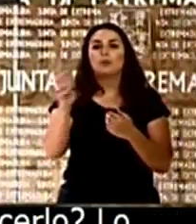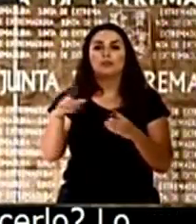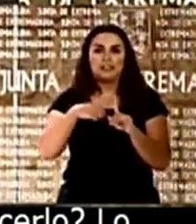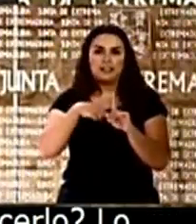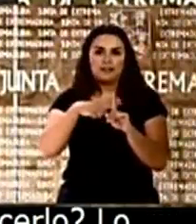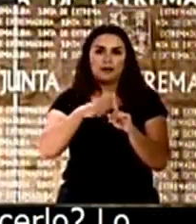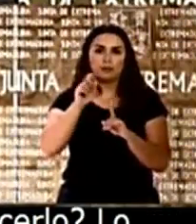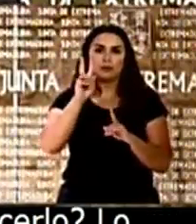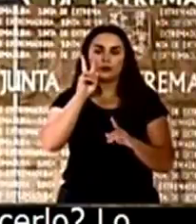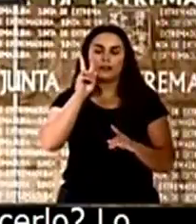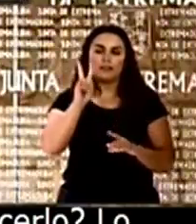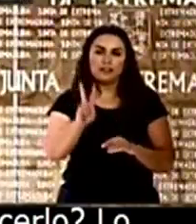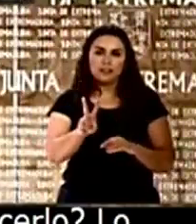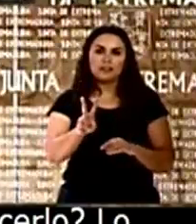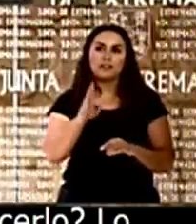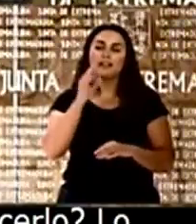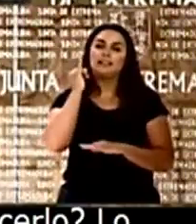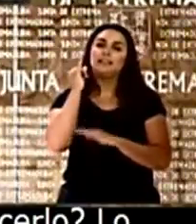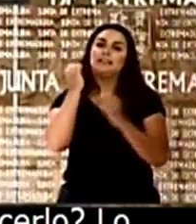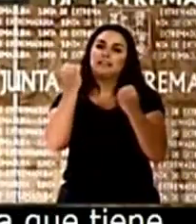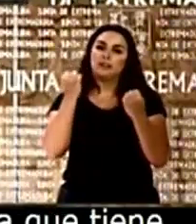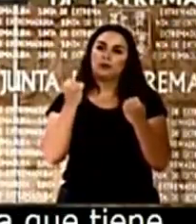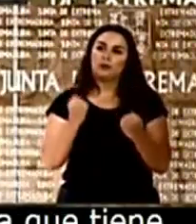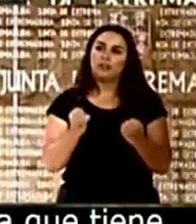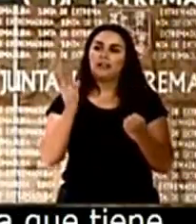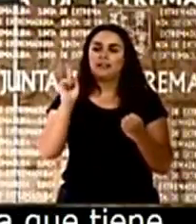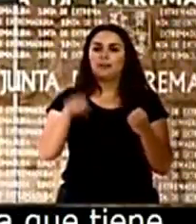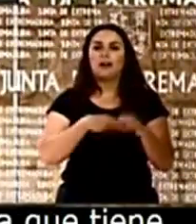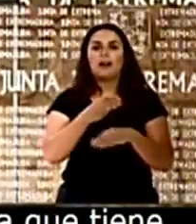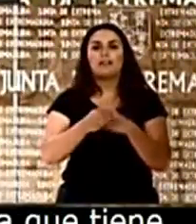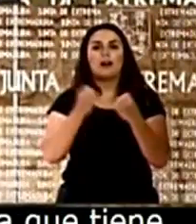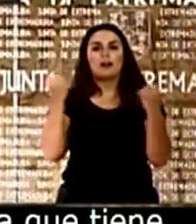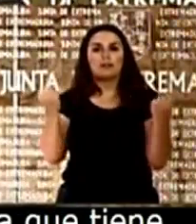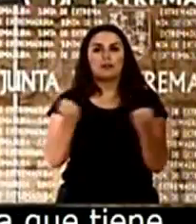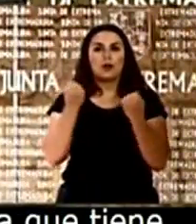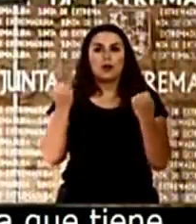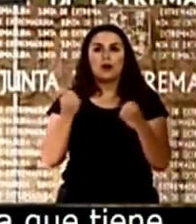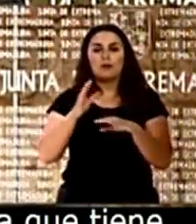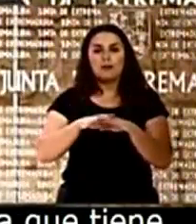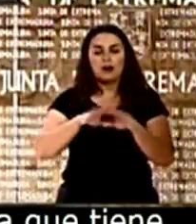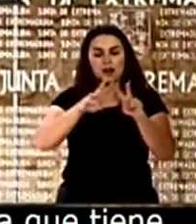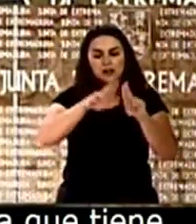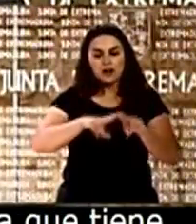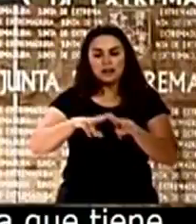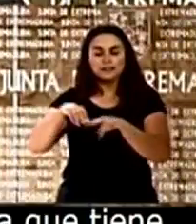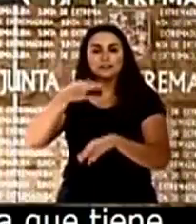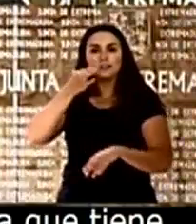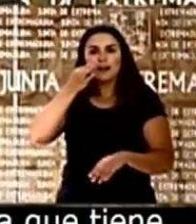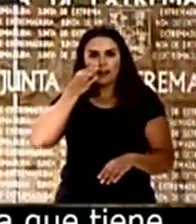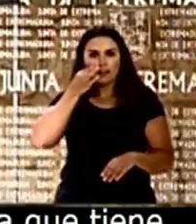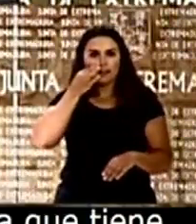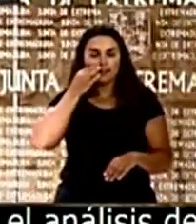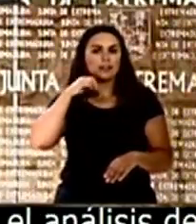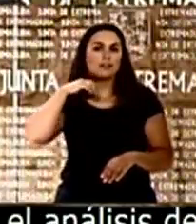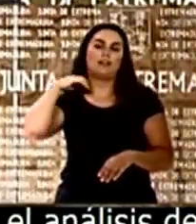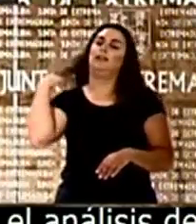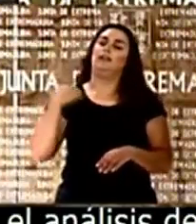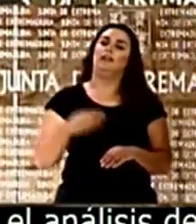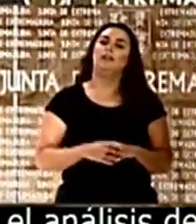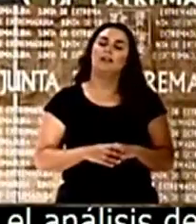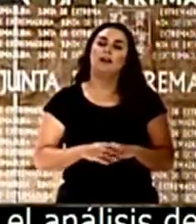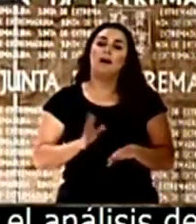punto de vista de la vertebración institucional y la articulación de la acción, para el análisis de la realidad, para evaluar